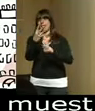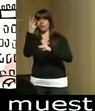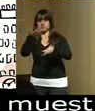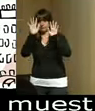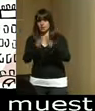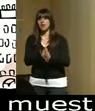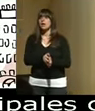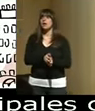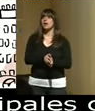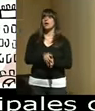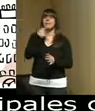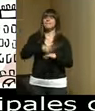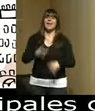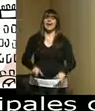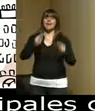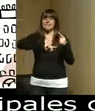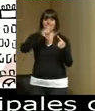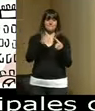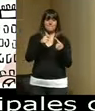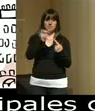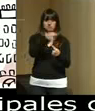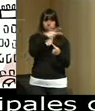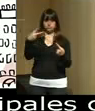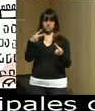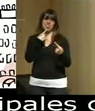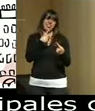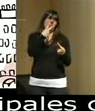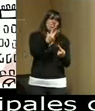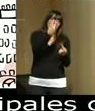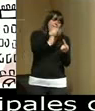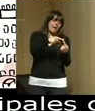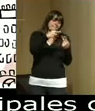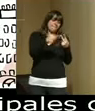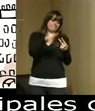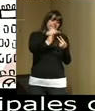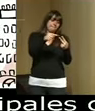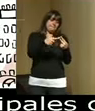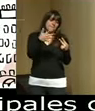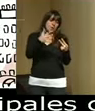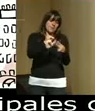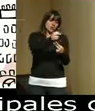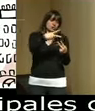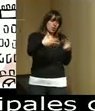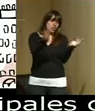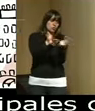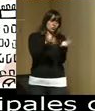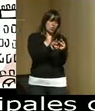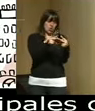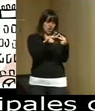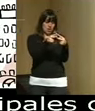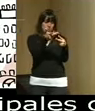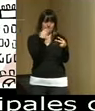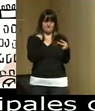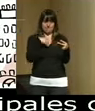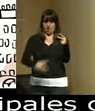para terminar, son básicamente digo dos porque las dos primeras van relacionadas con los resultados del estudio, y es que las dos hipótesis de partida